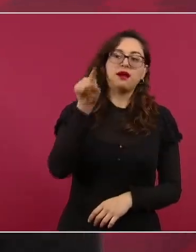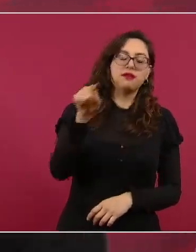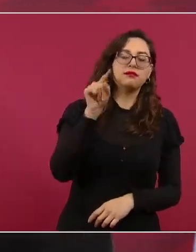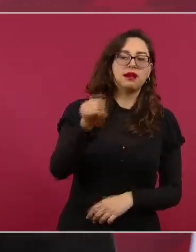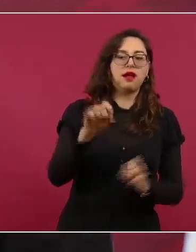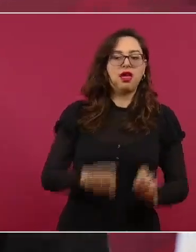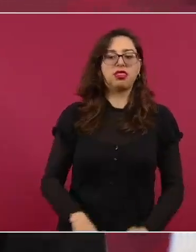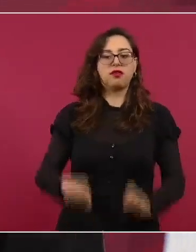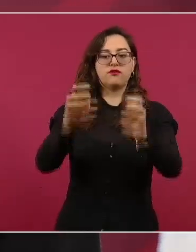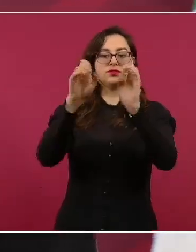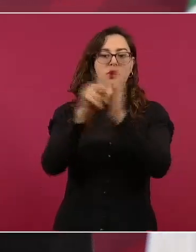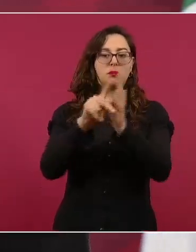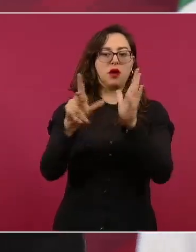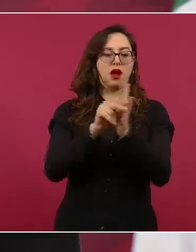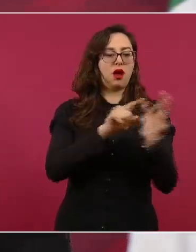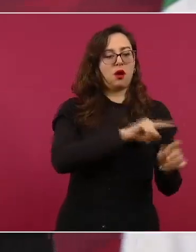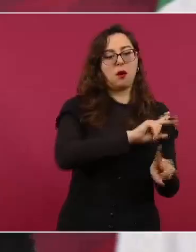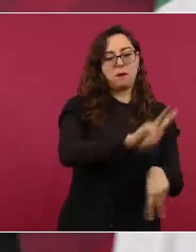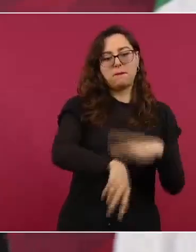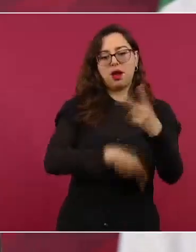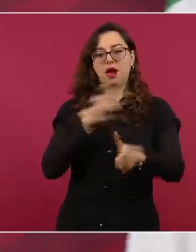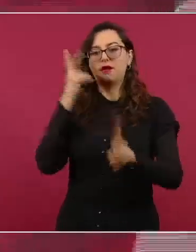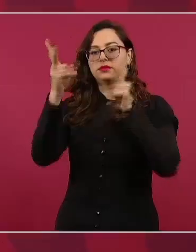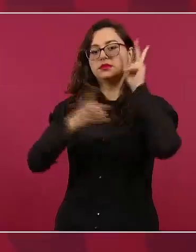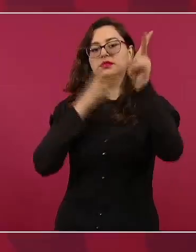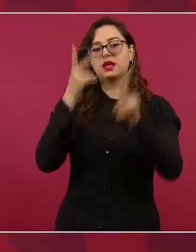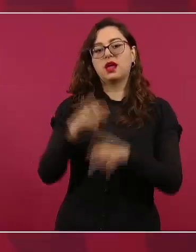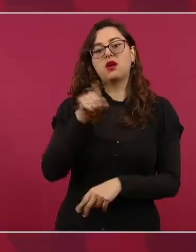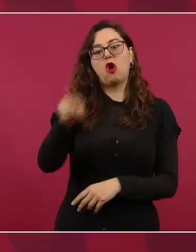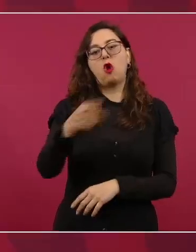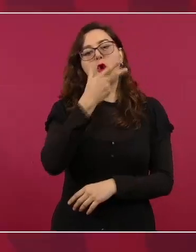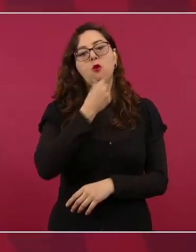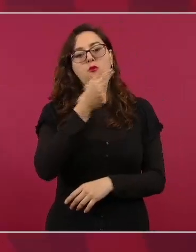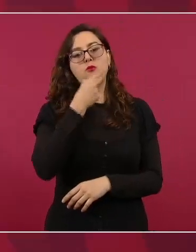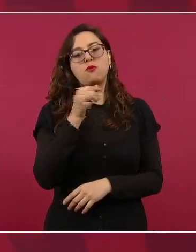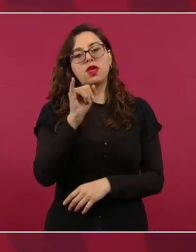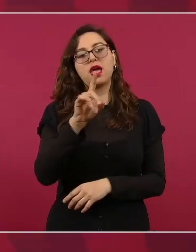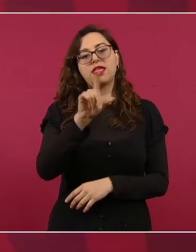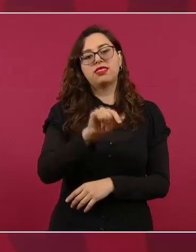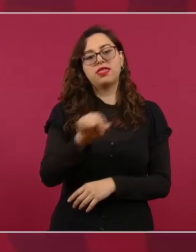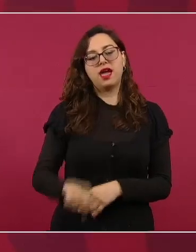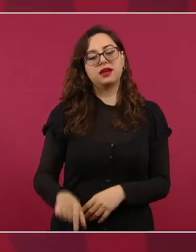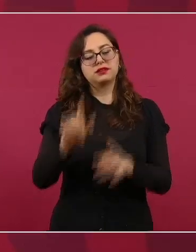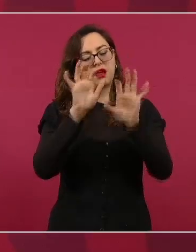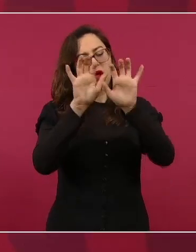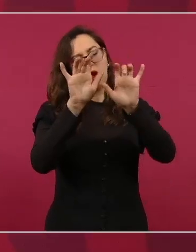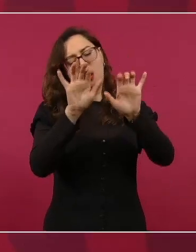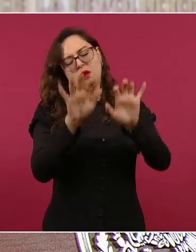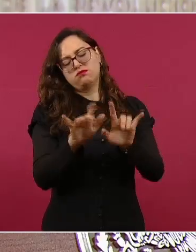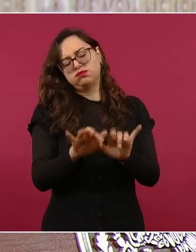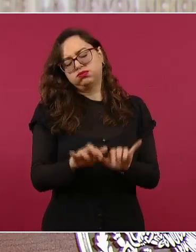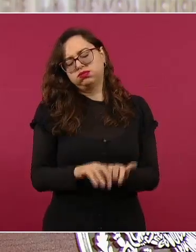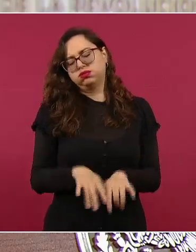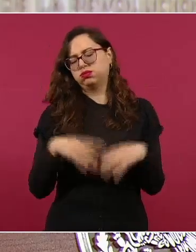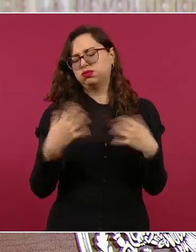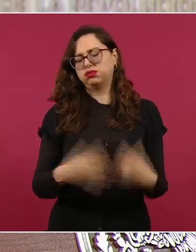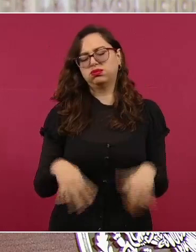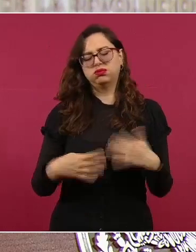y escribe una crónica de Díaz Mirón, el gran poeta de otros tiempos.